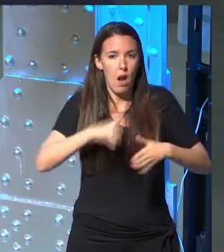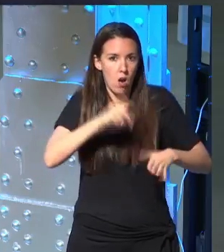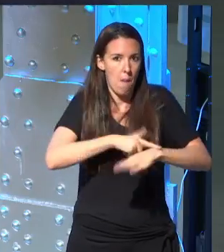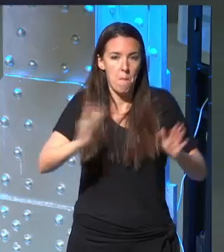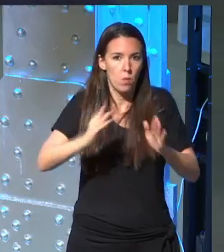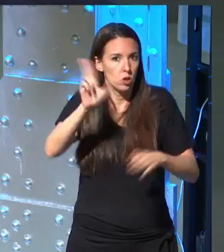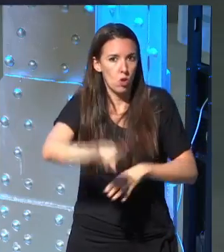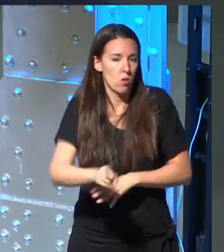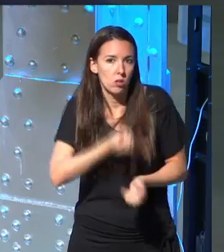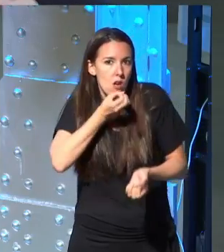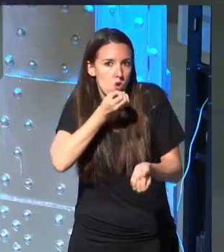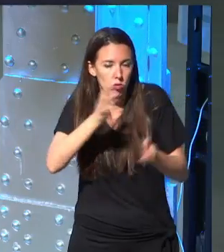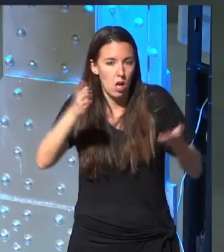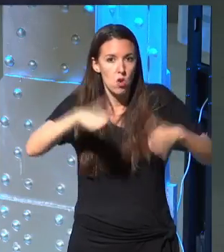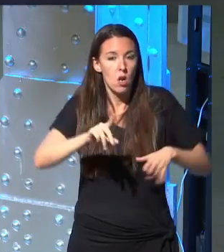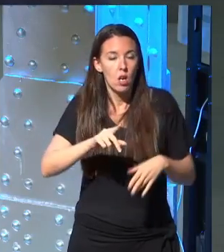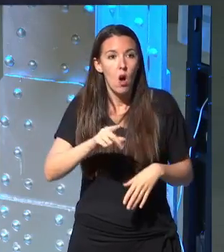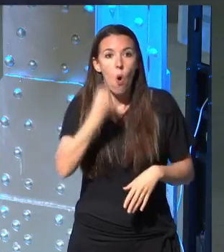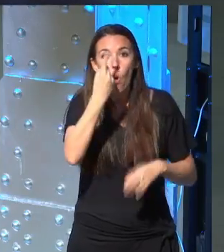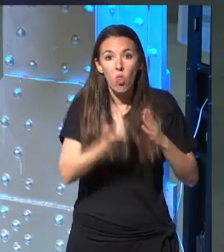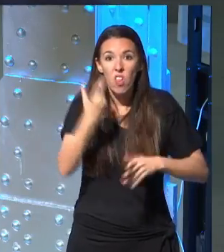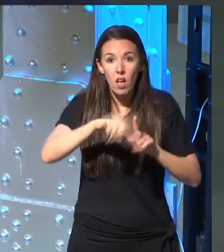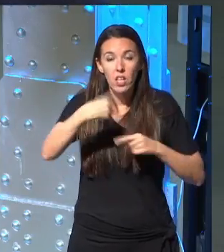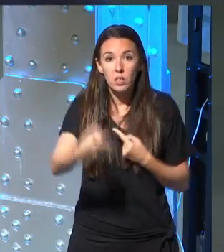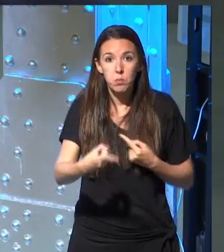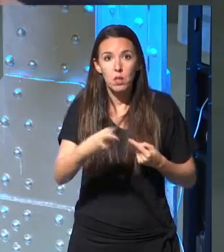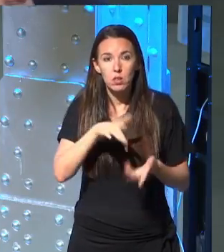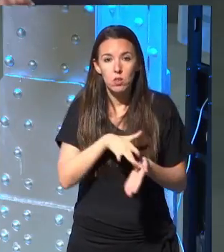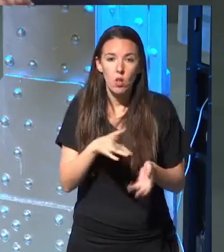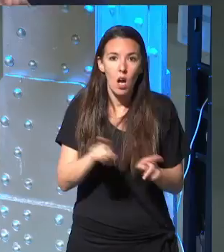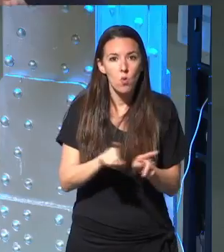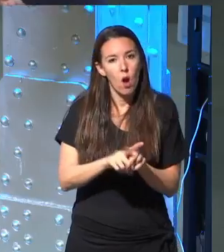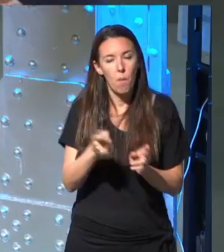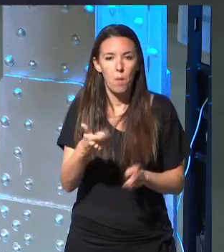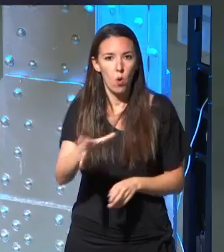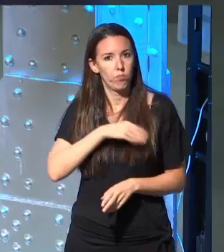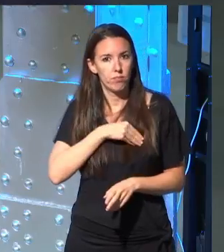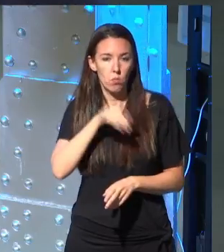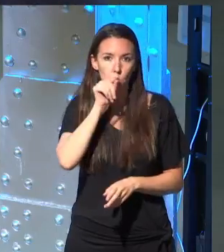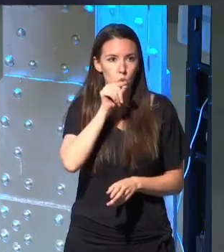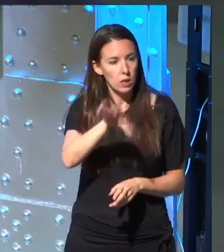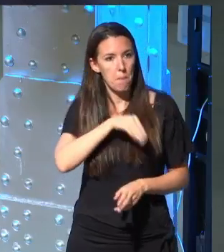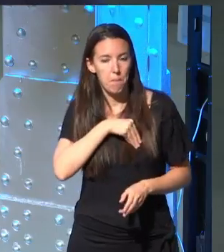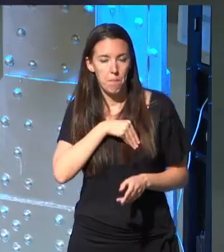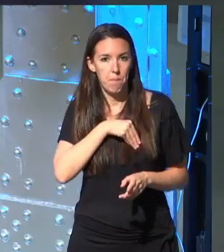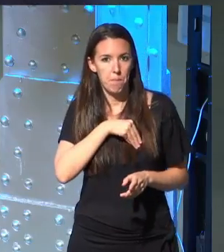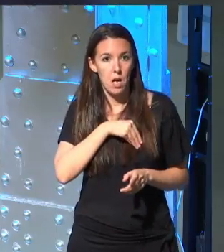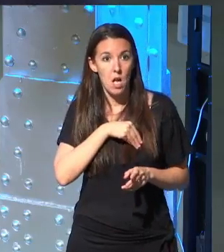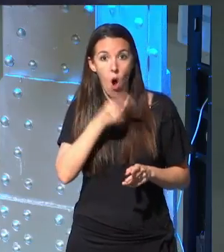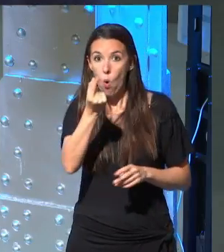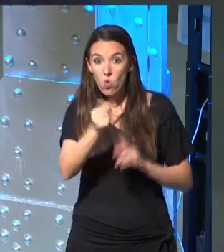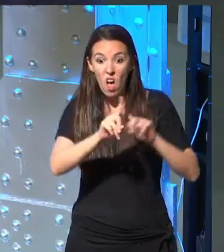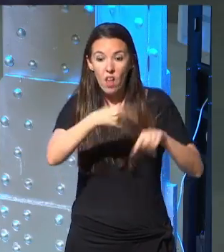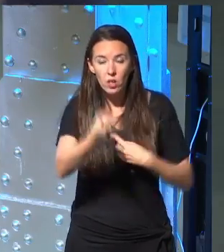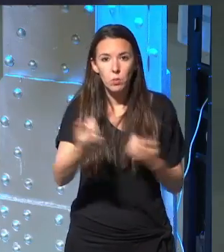momento de ponerme a contar esto. Pasaron 24 horas en las que se guardó una especie de luto, ¿no?, en Twitter, y de repente, pasadas esas 24 horas, ¿qué